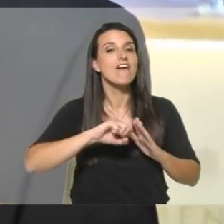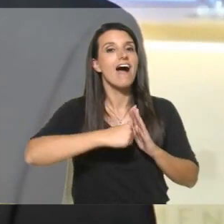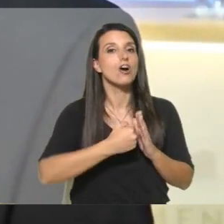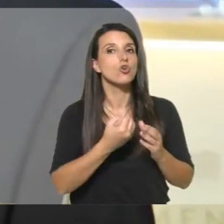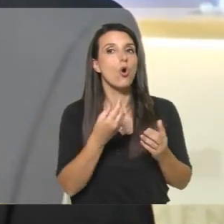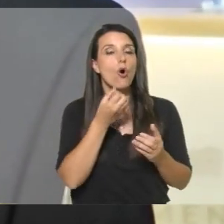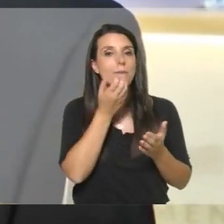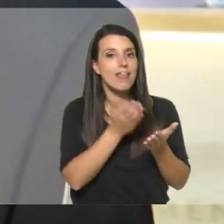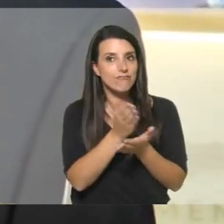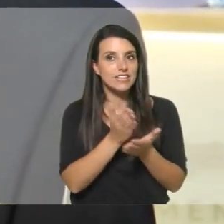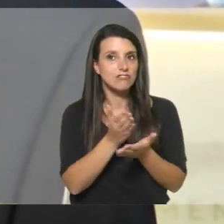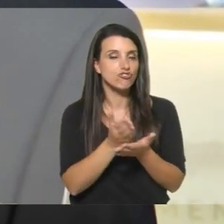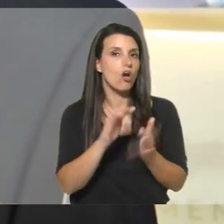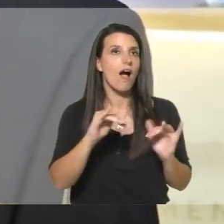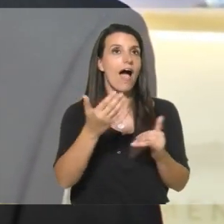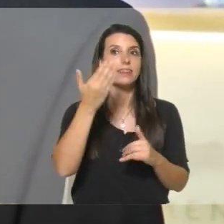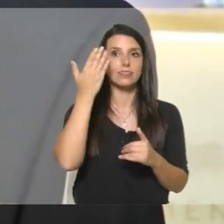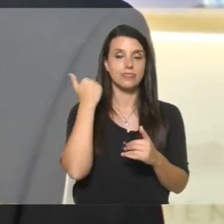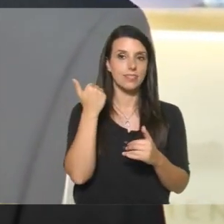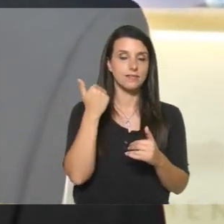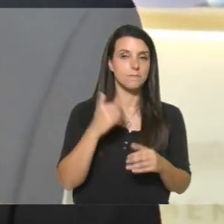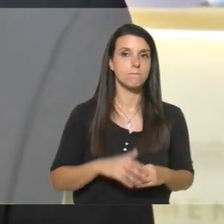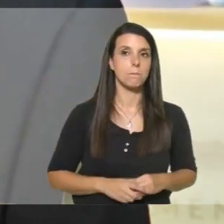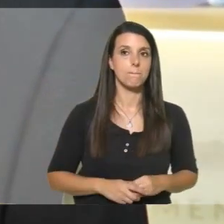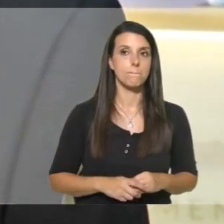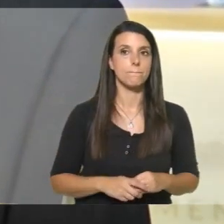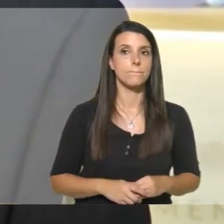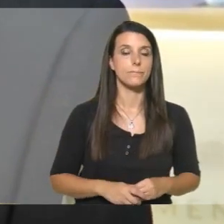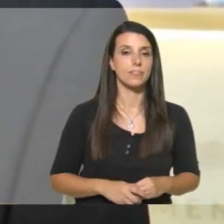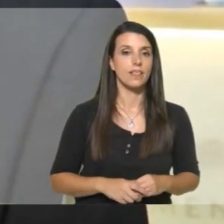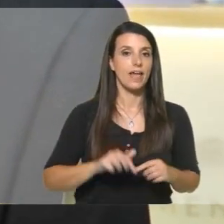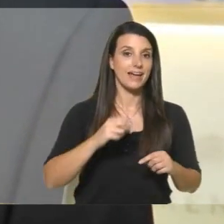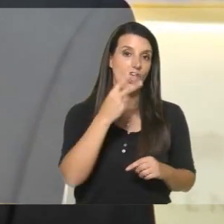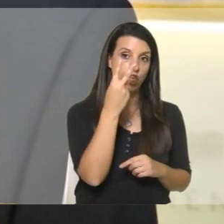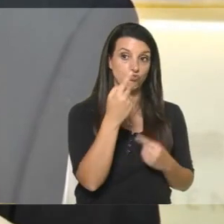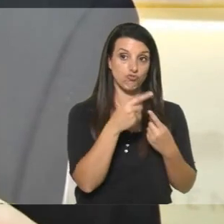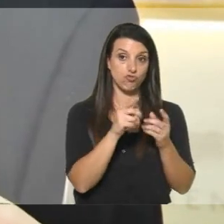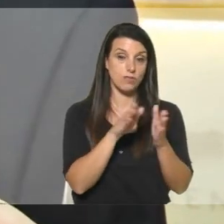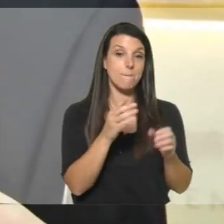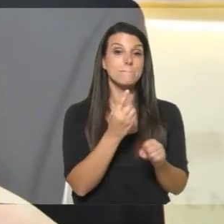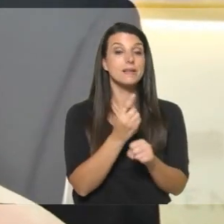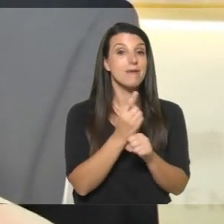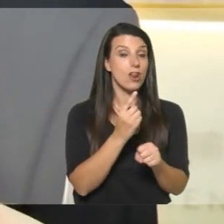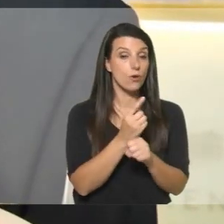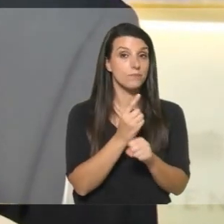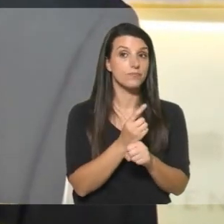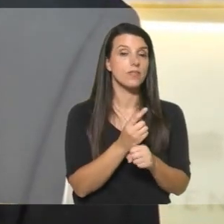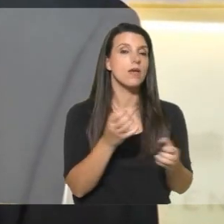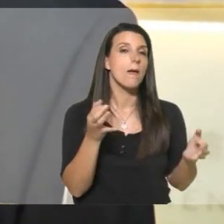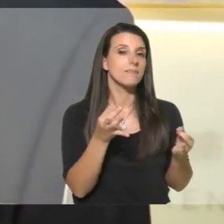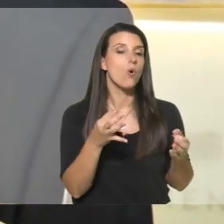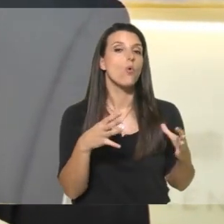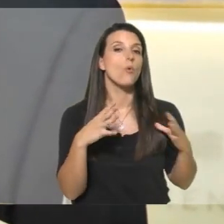beneficios que ya tenían este hasta el momento sí Acá hay dos aspectos el primero es lo específicamente